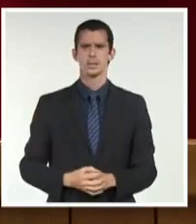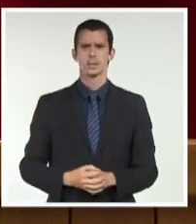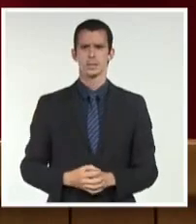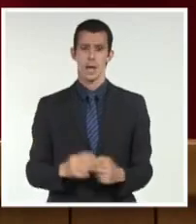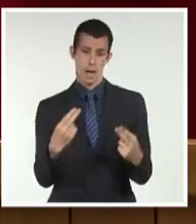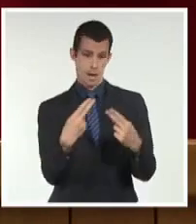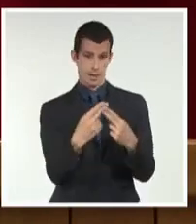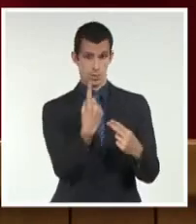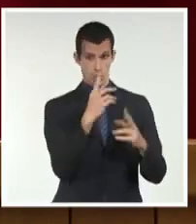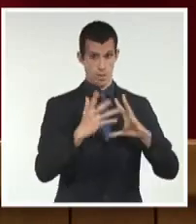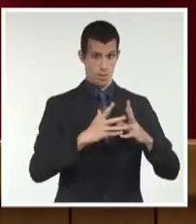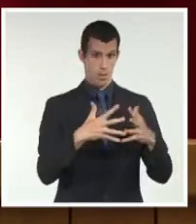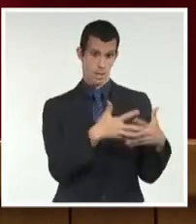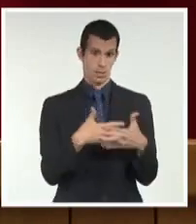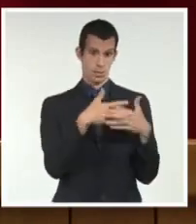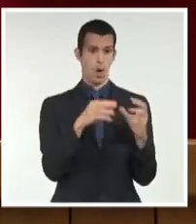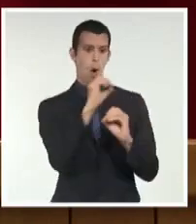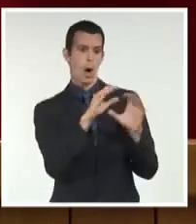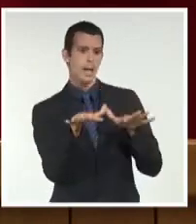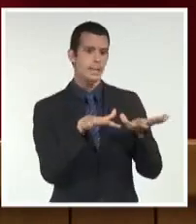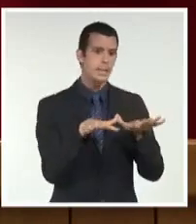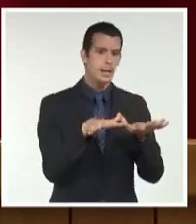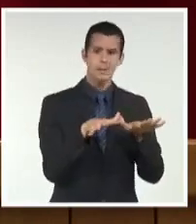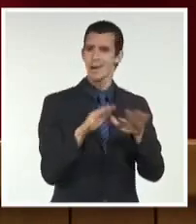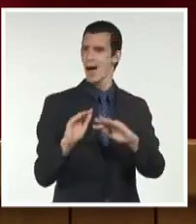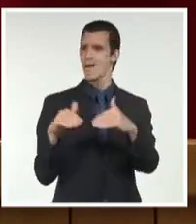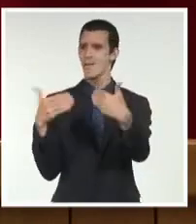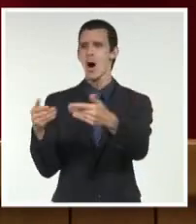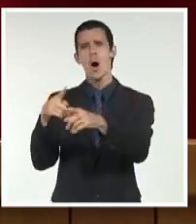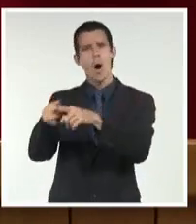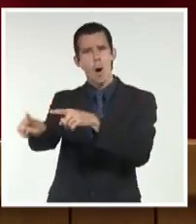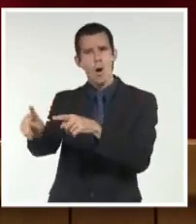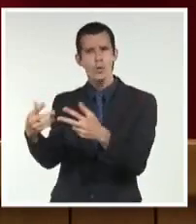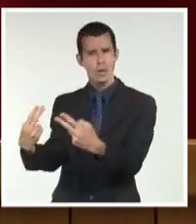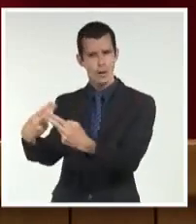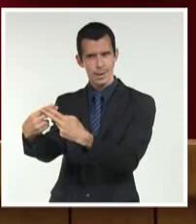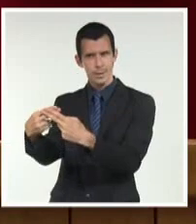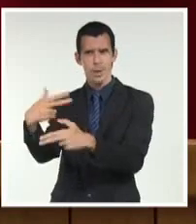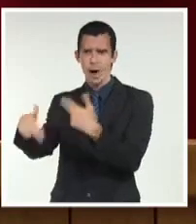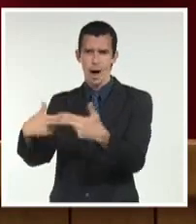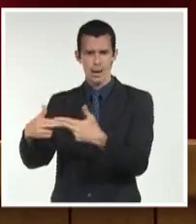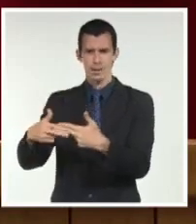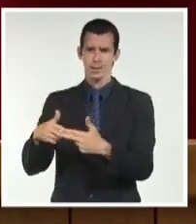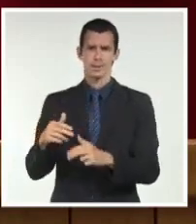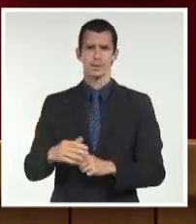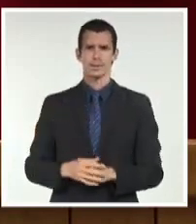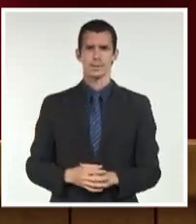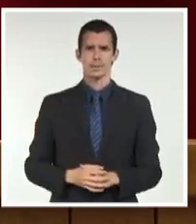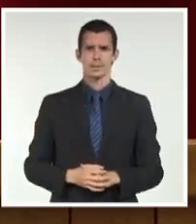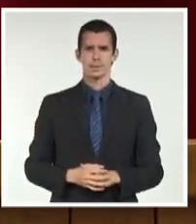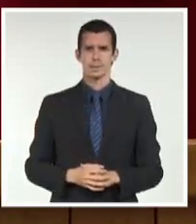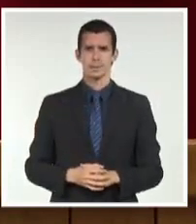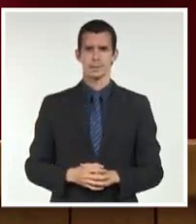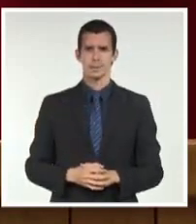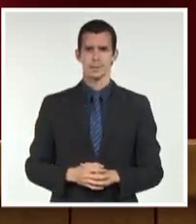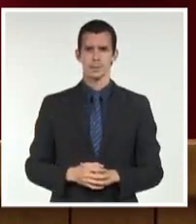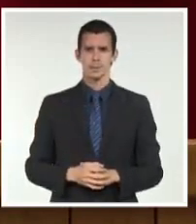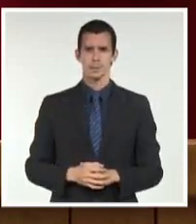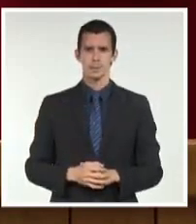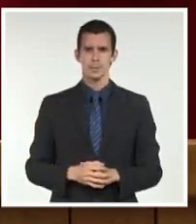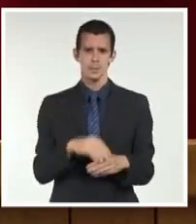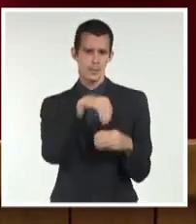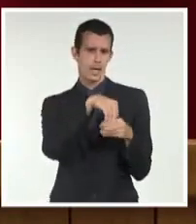la paz, a demandar que se ponga fin a las injusticias de un orden económico y político injusto que privilegia a las